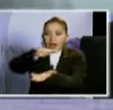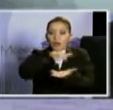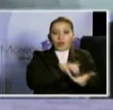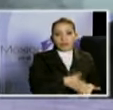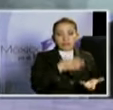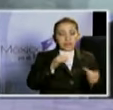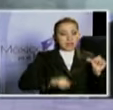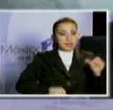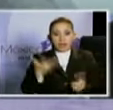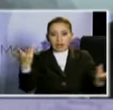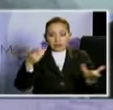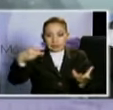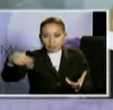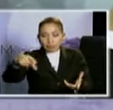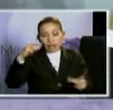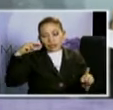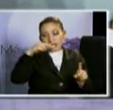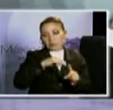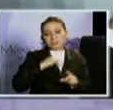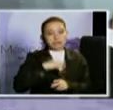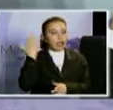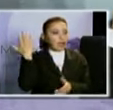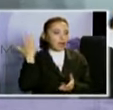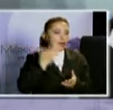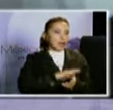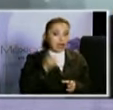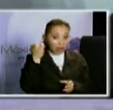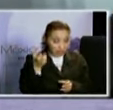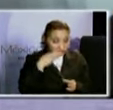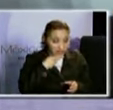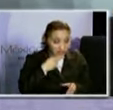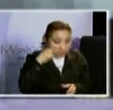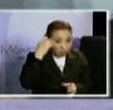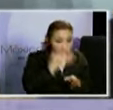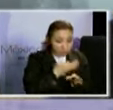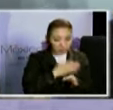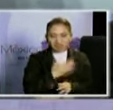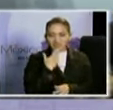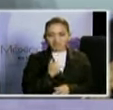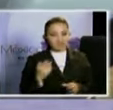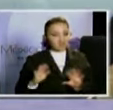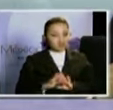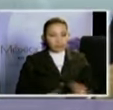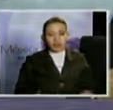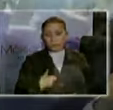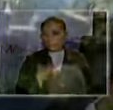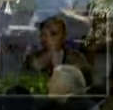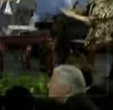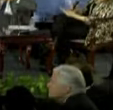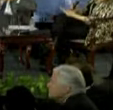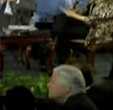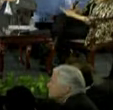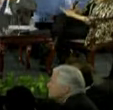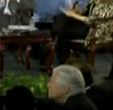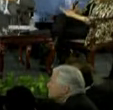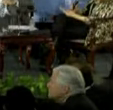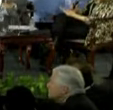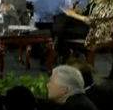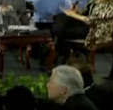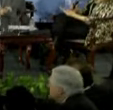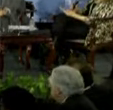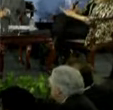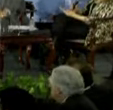acciones. Ese enfoque está muy lejos de ser el enfoque que se necesita hoy. Bajaste bien el balón, embajador, pero bueno. Por